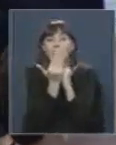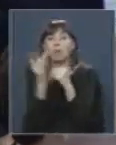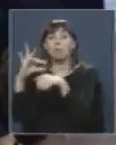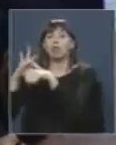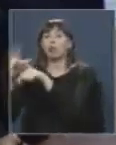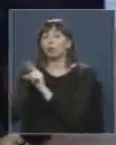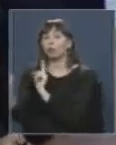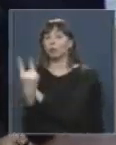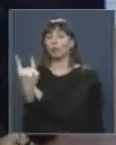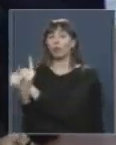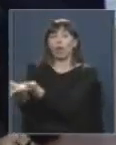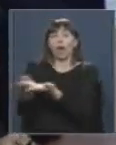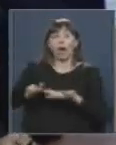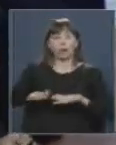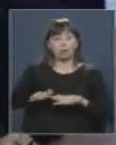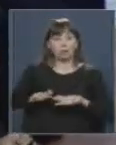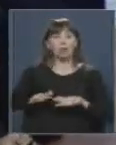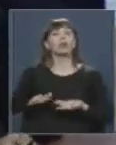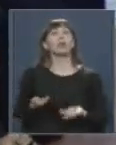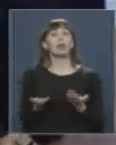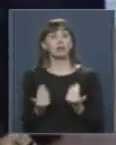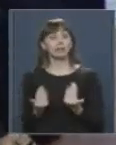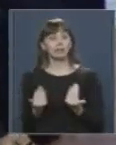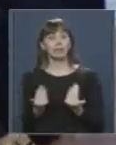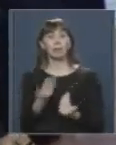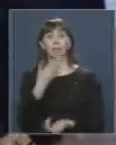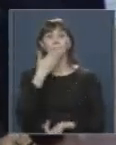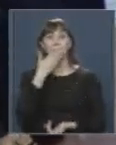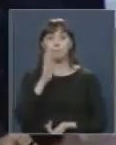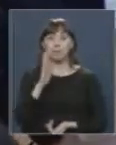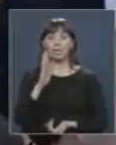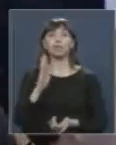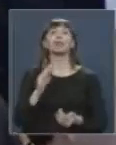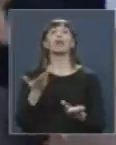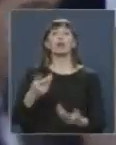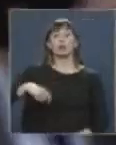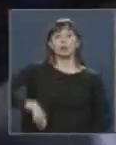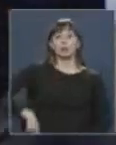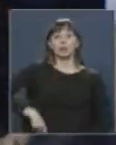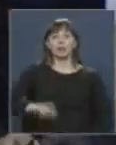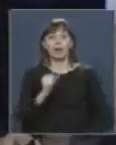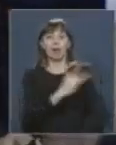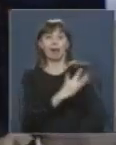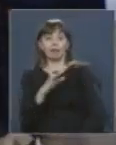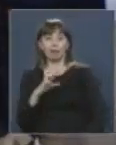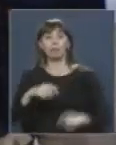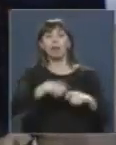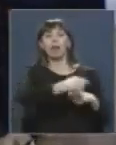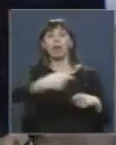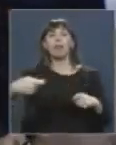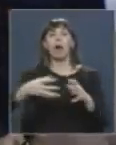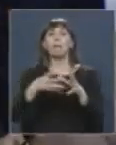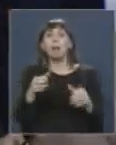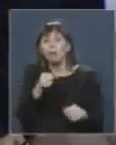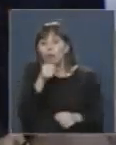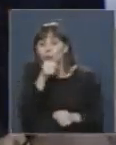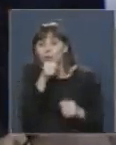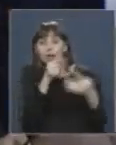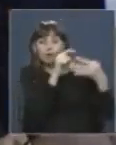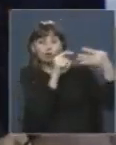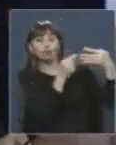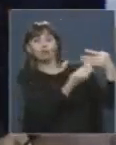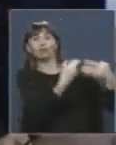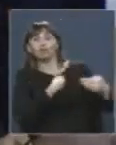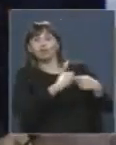un médico. No solo necesitamos perfeccionar un sistema de pensiones que otorgue más garantías en la vejez y